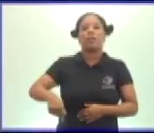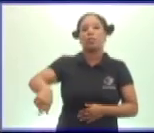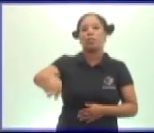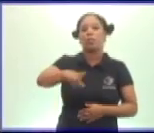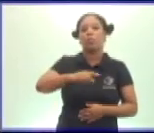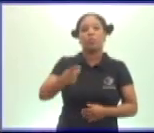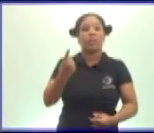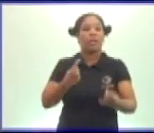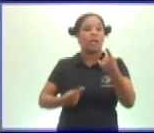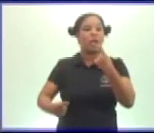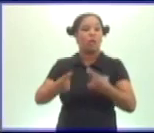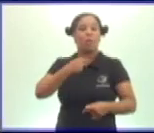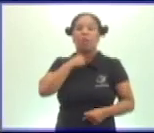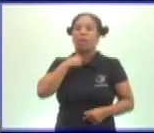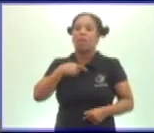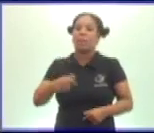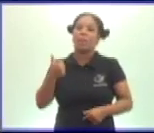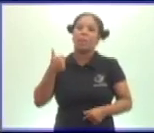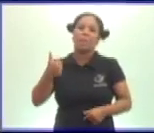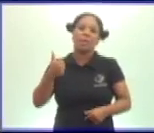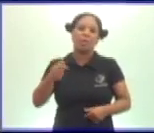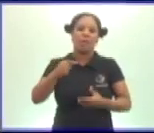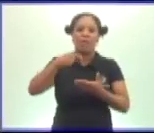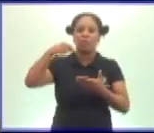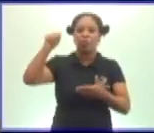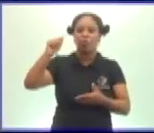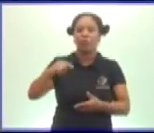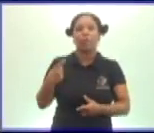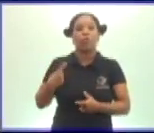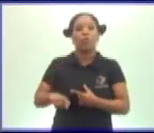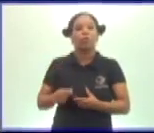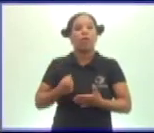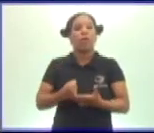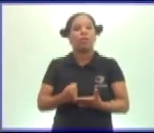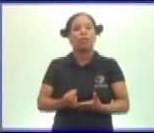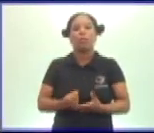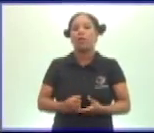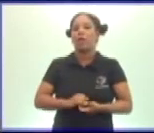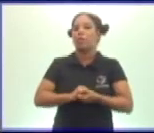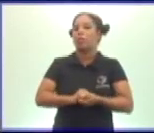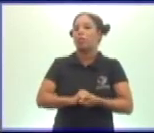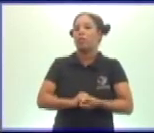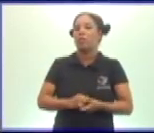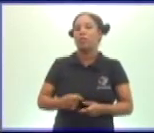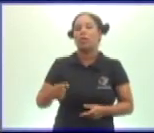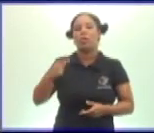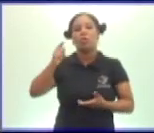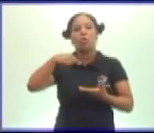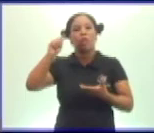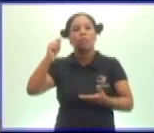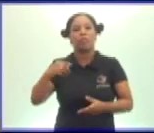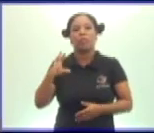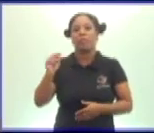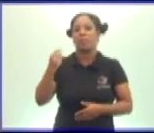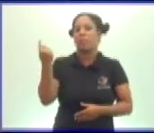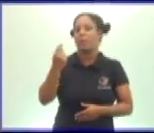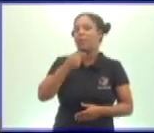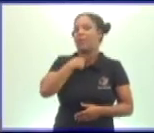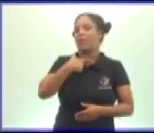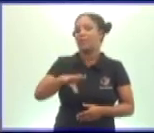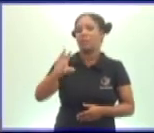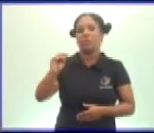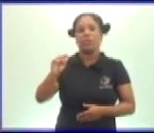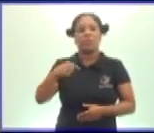en algunos casos mejoren la ortografía y en otros ayuden a sus compañeros con la ortografía. Dice el primer ejercicio de los que vamos a